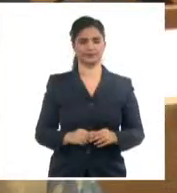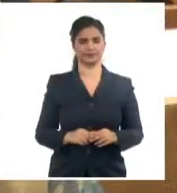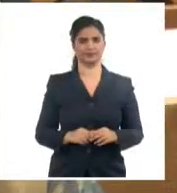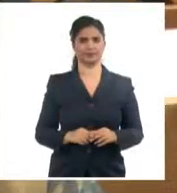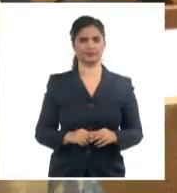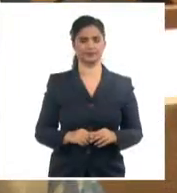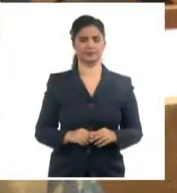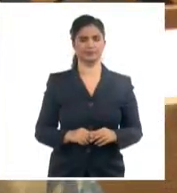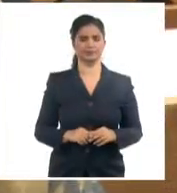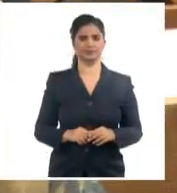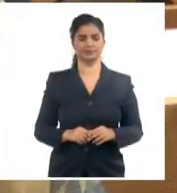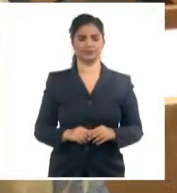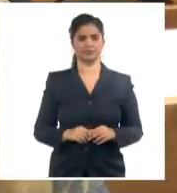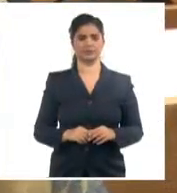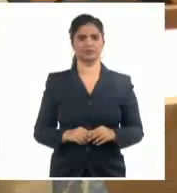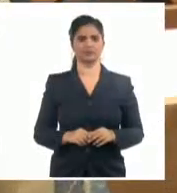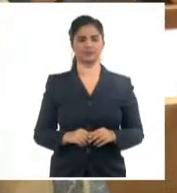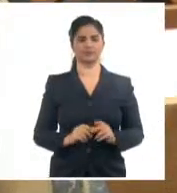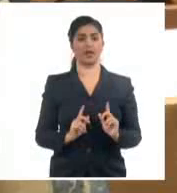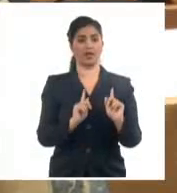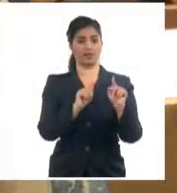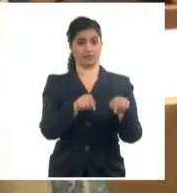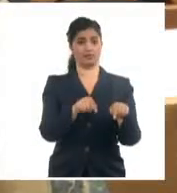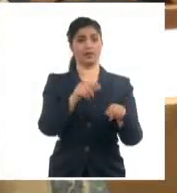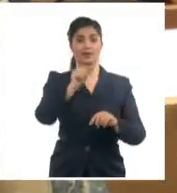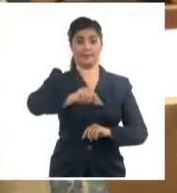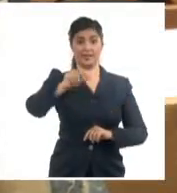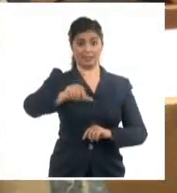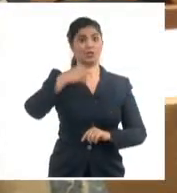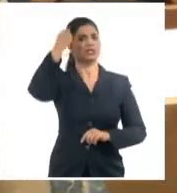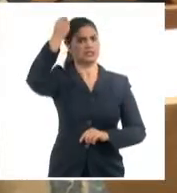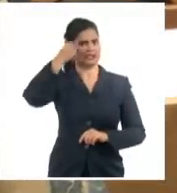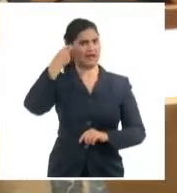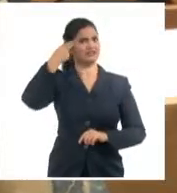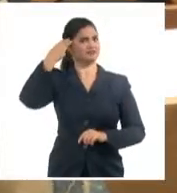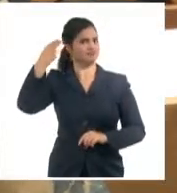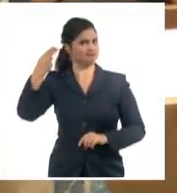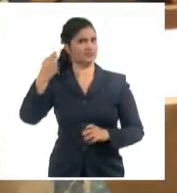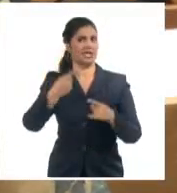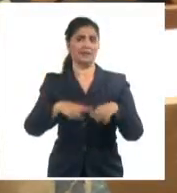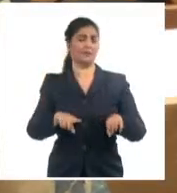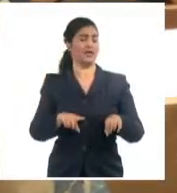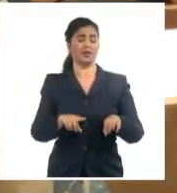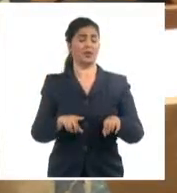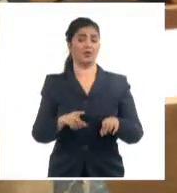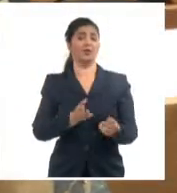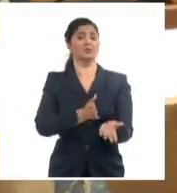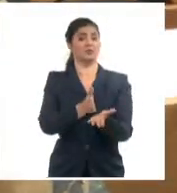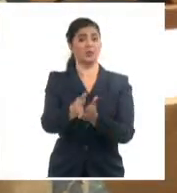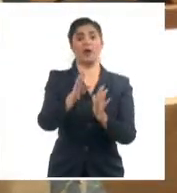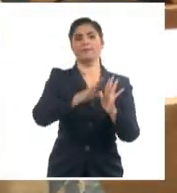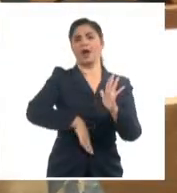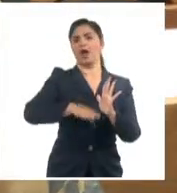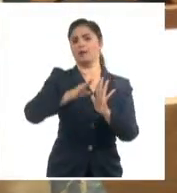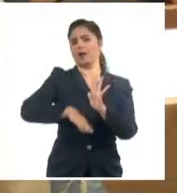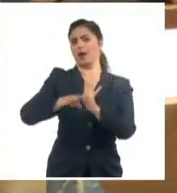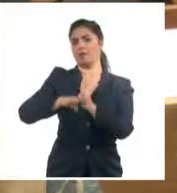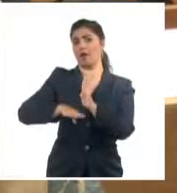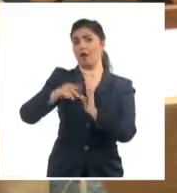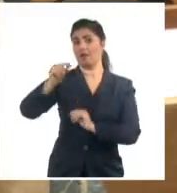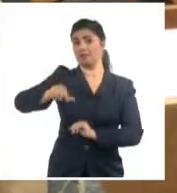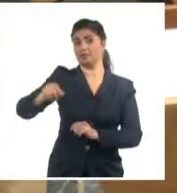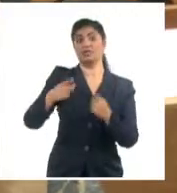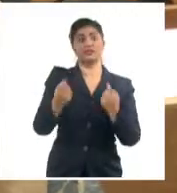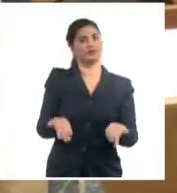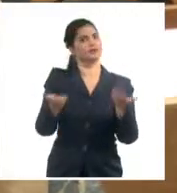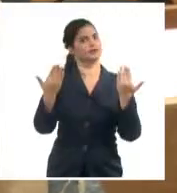esa cultura, lo que no podemos es seguir permitiendo ese éxodo que existe. Nosotros indiscutiblemente tenemos que buscar la fuerza joven, hay